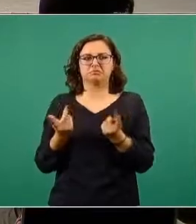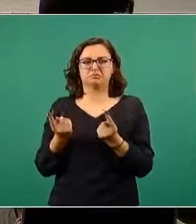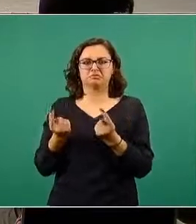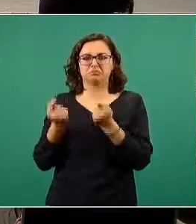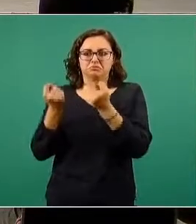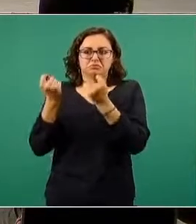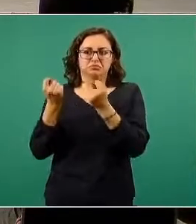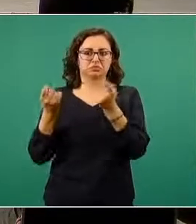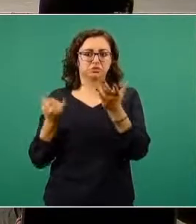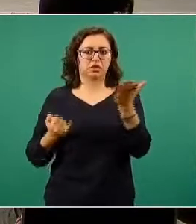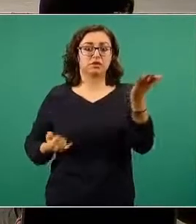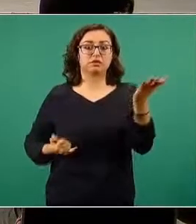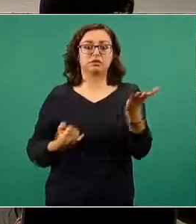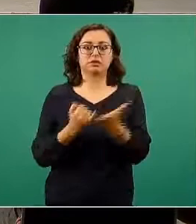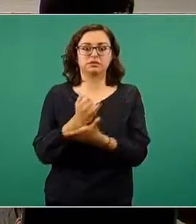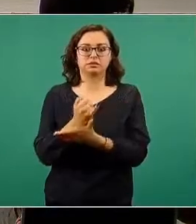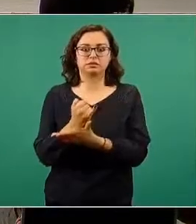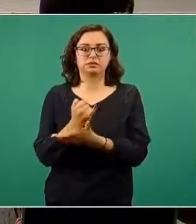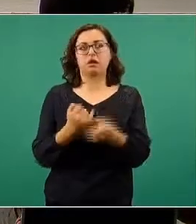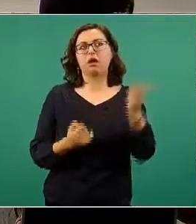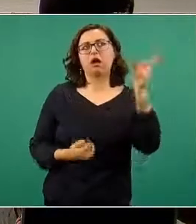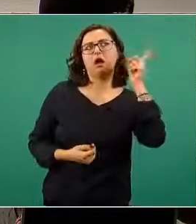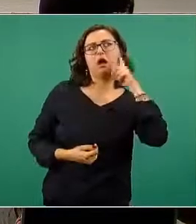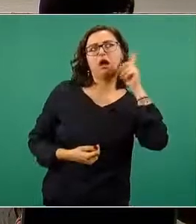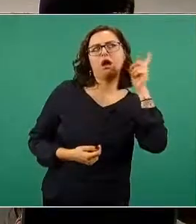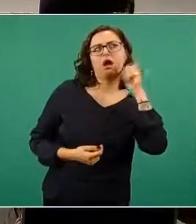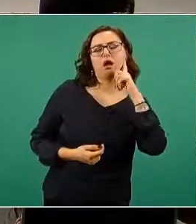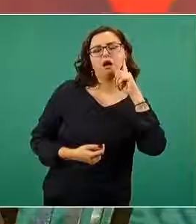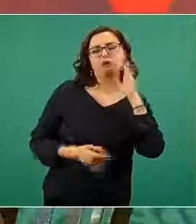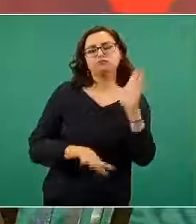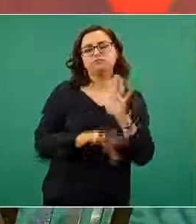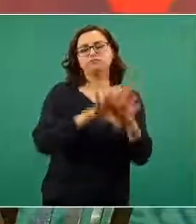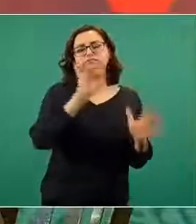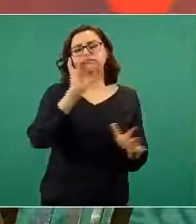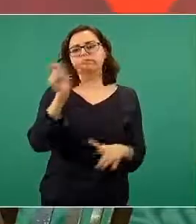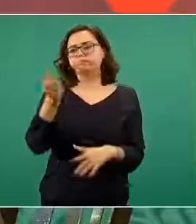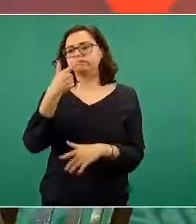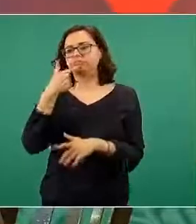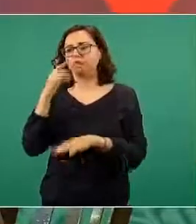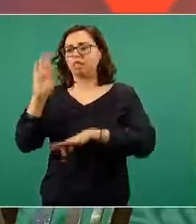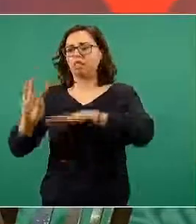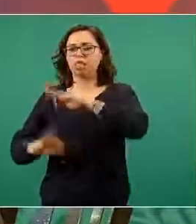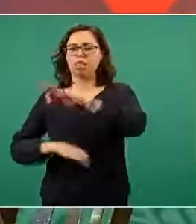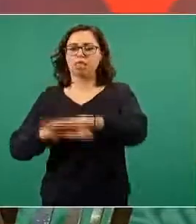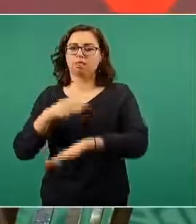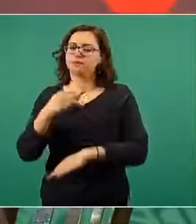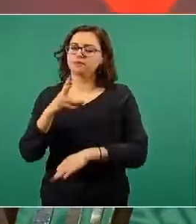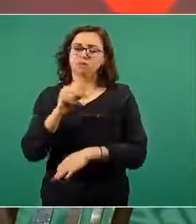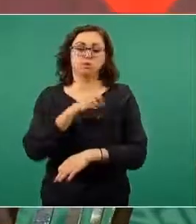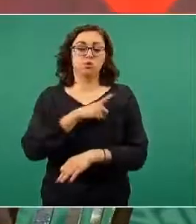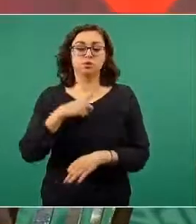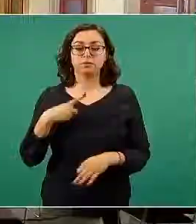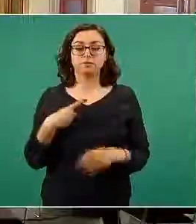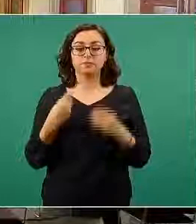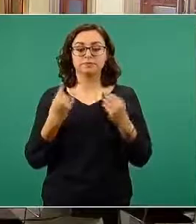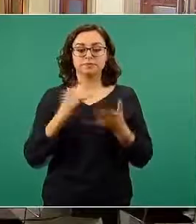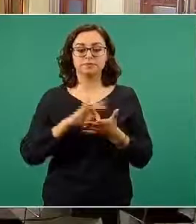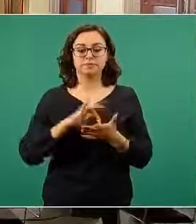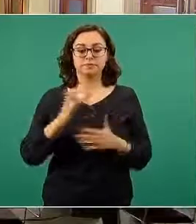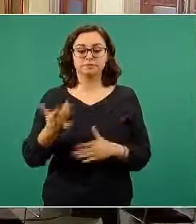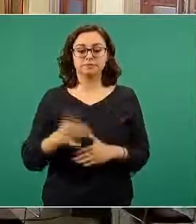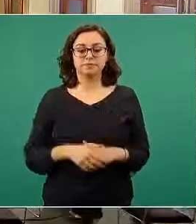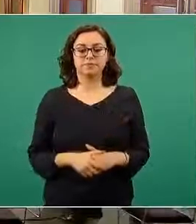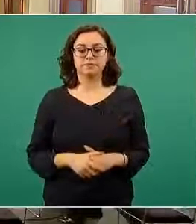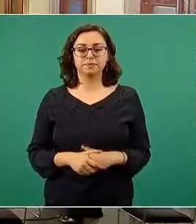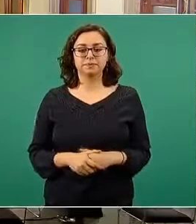en noticias, y esto no debe de suceder. Daniel, muchas gracias.